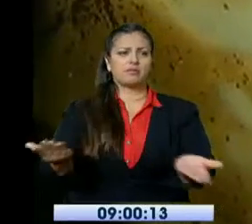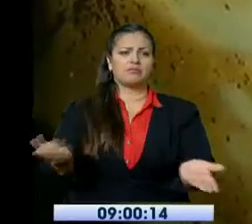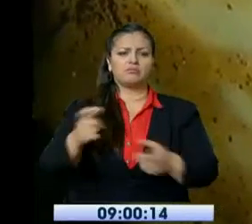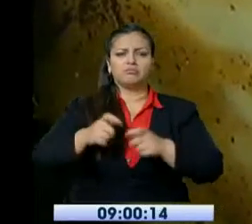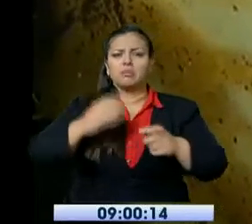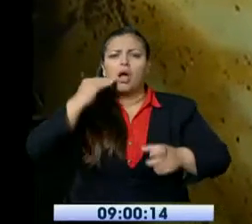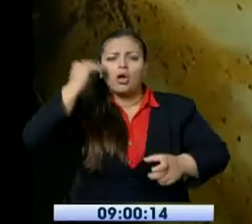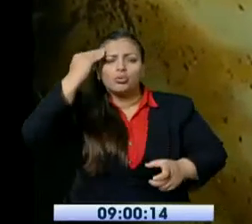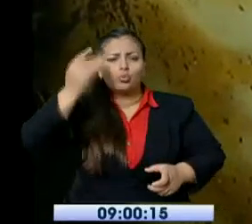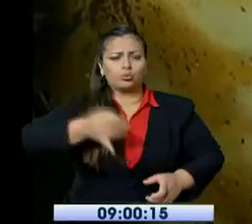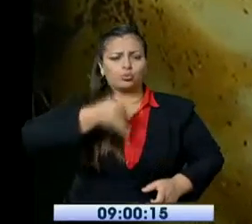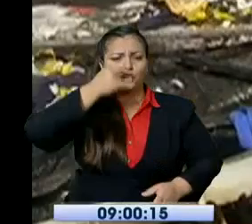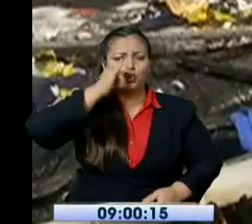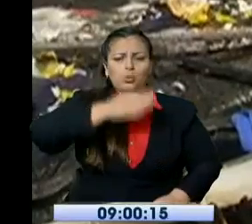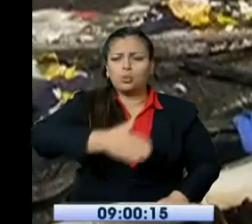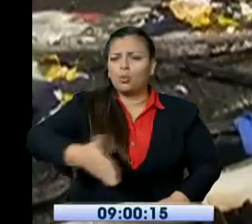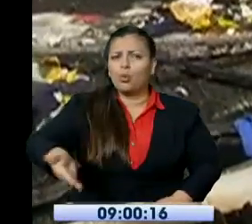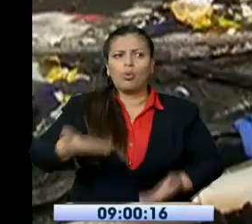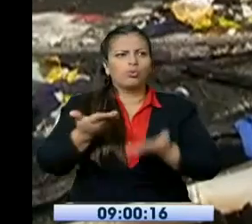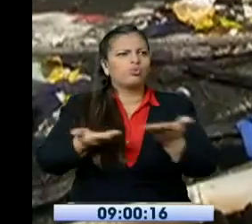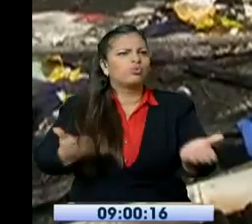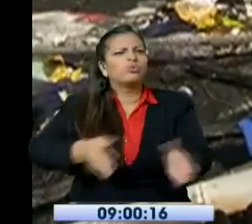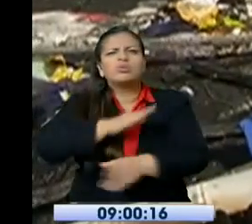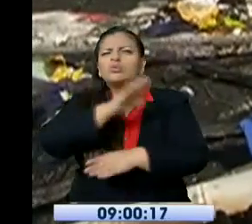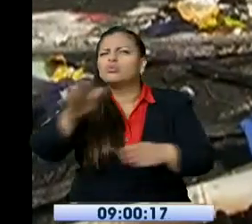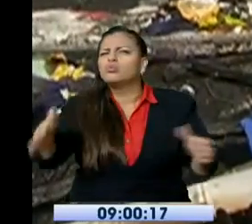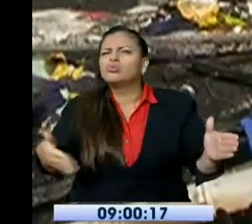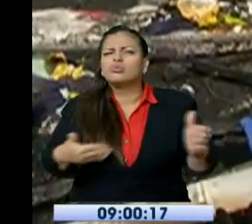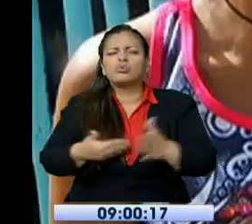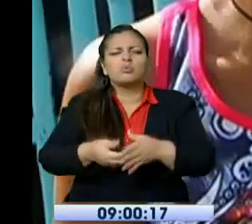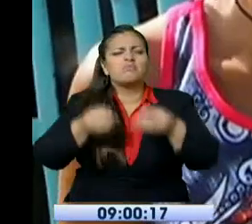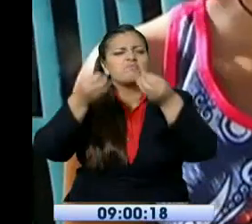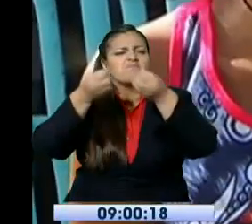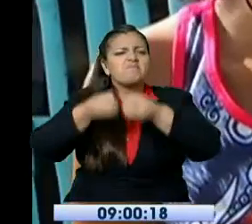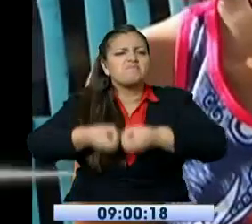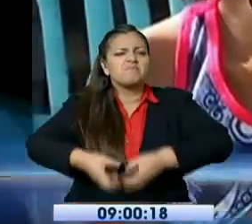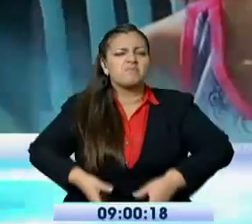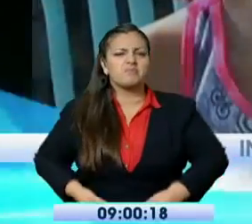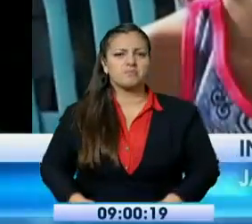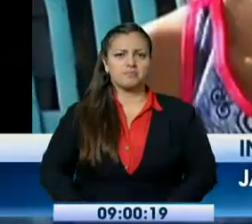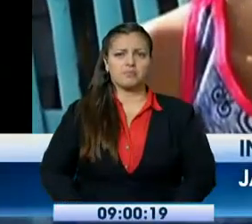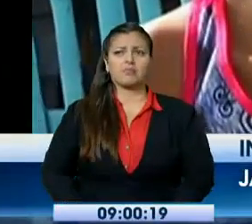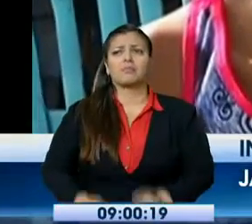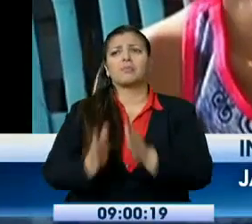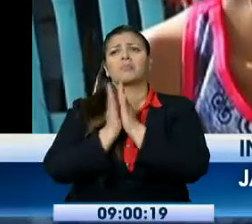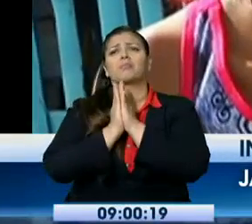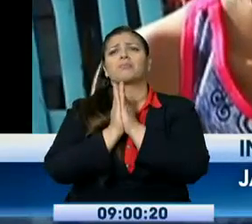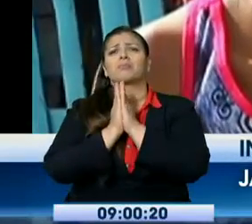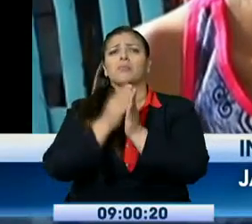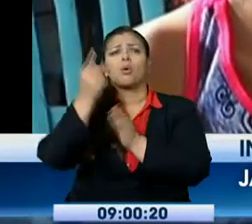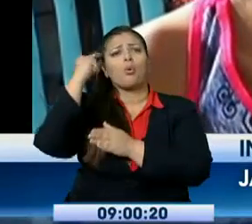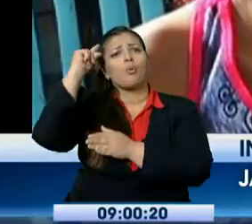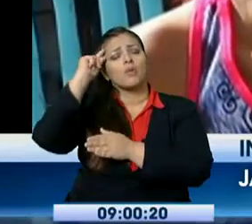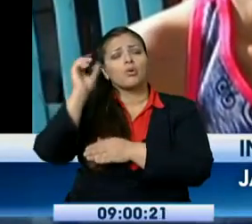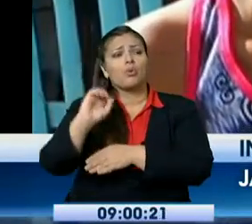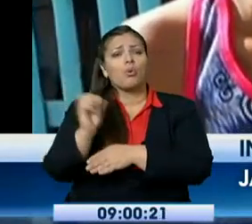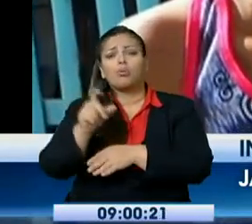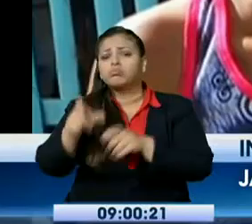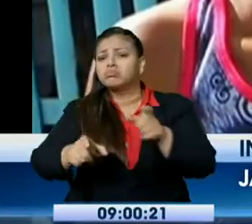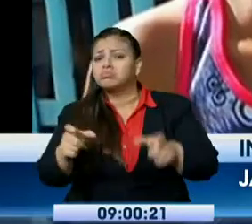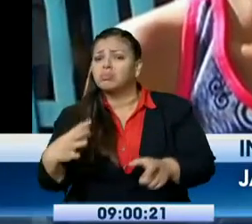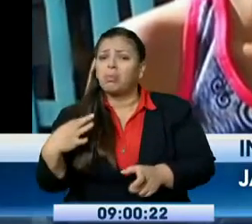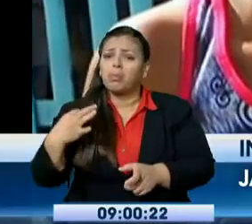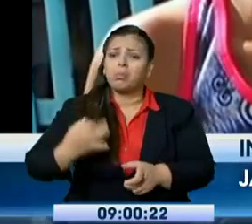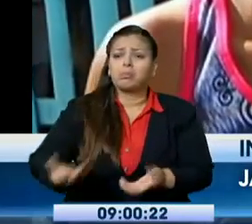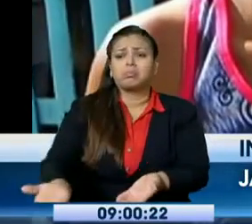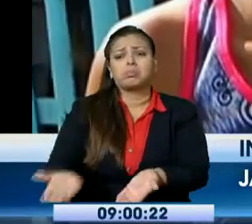les quedó absolutamente nada. Y esperar que el gobierno, las personas que estén de, nos puedan dar la mano, porque